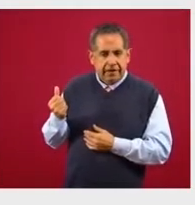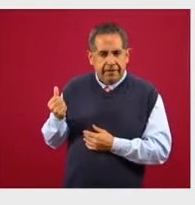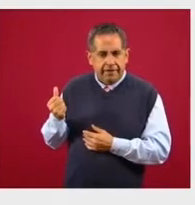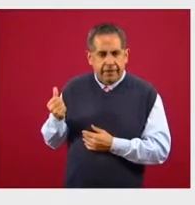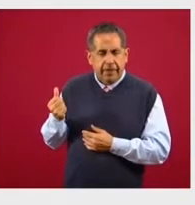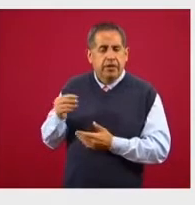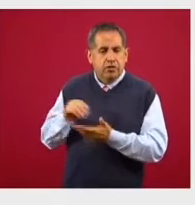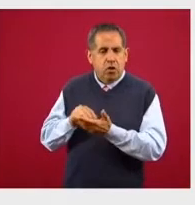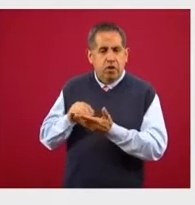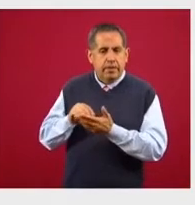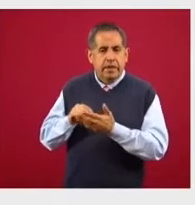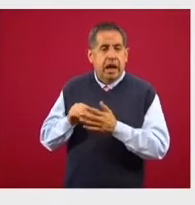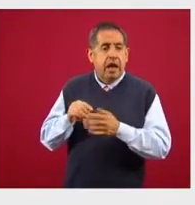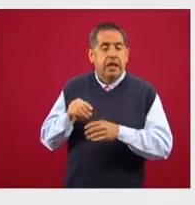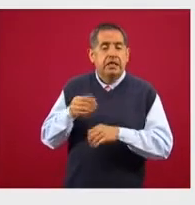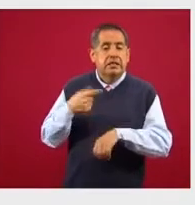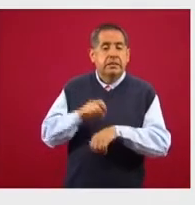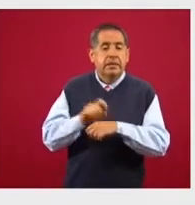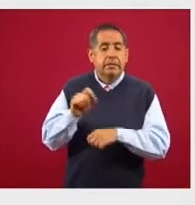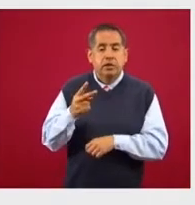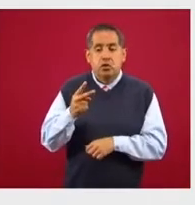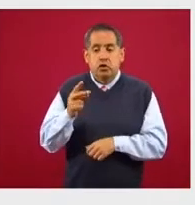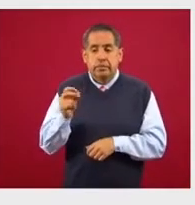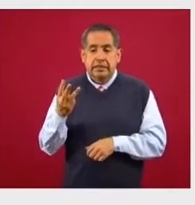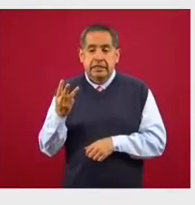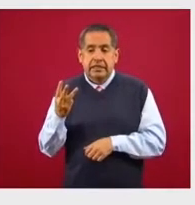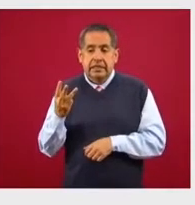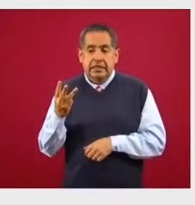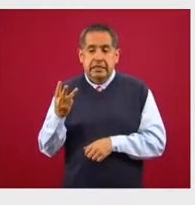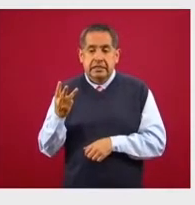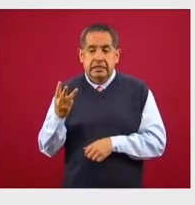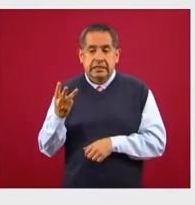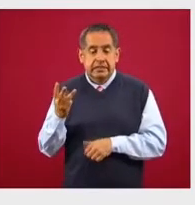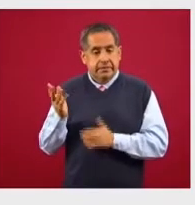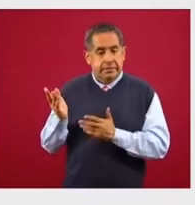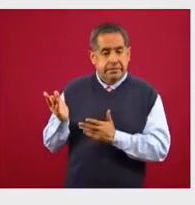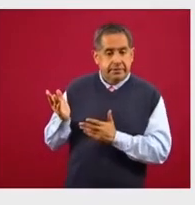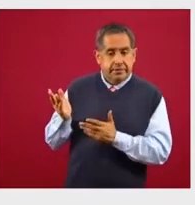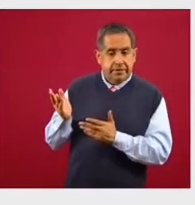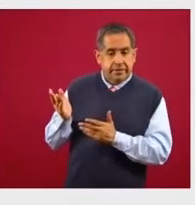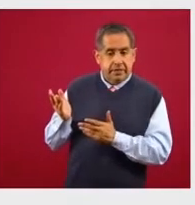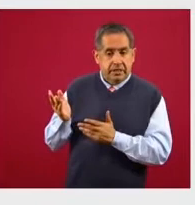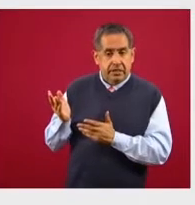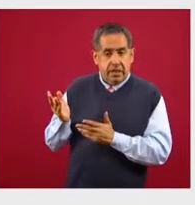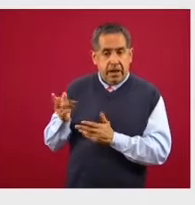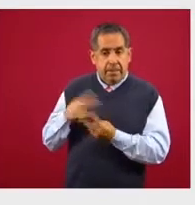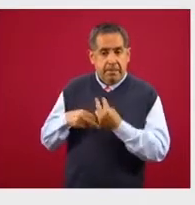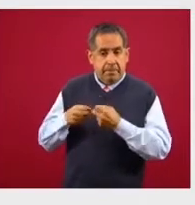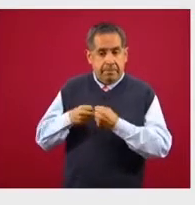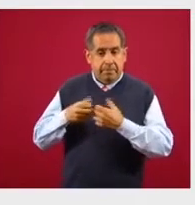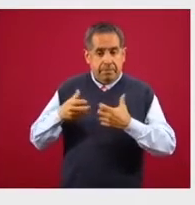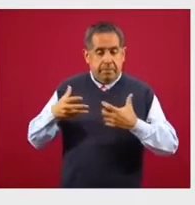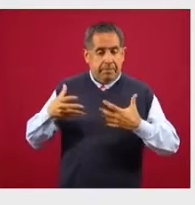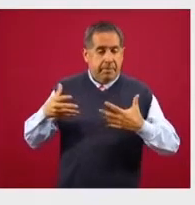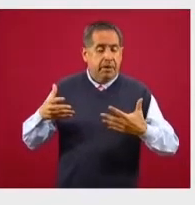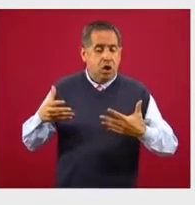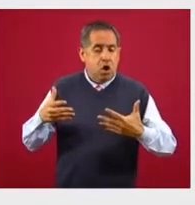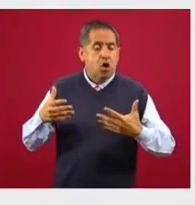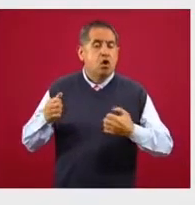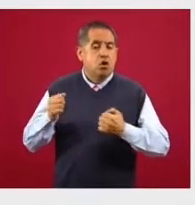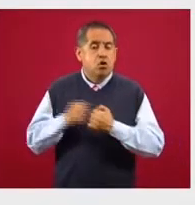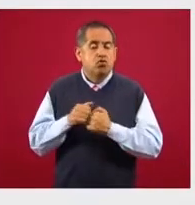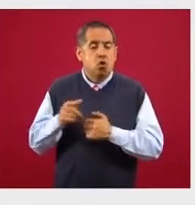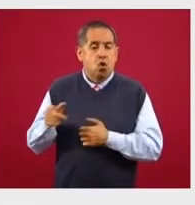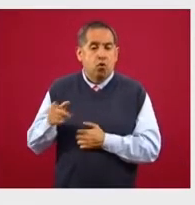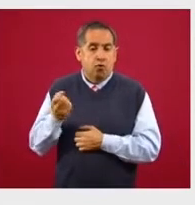está distribuido. Ya para la semana 22 y 23 vemos que más municipios están presentando transmisión y además con